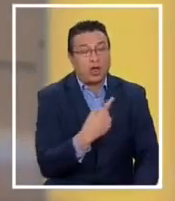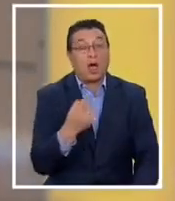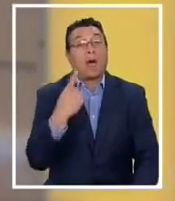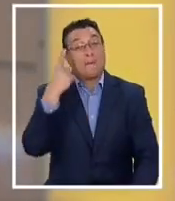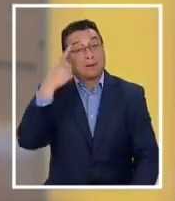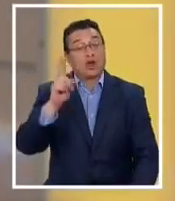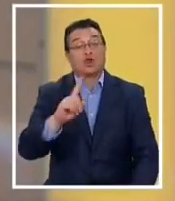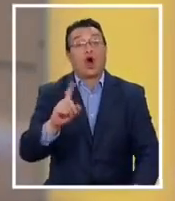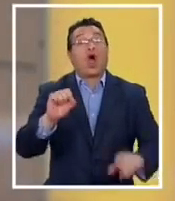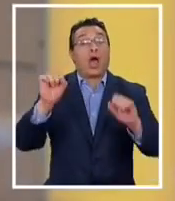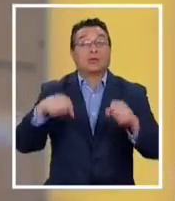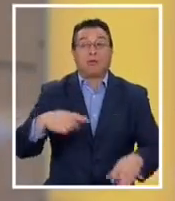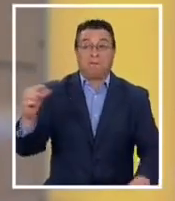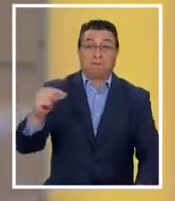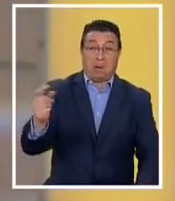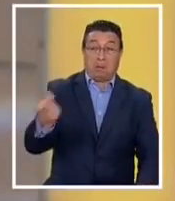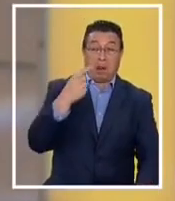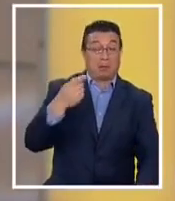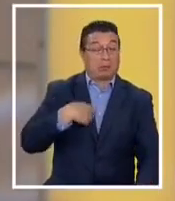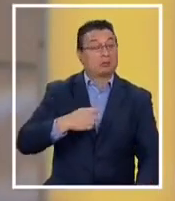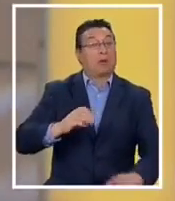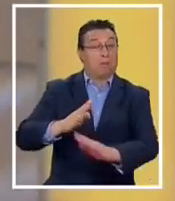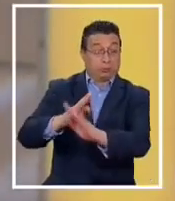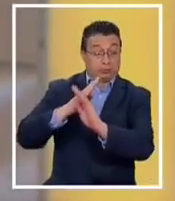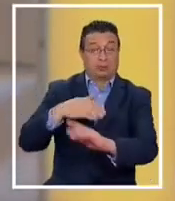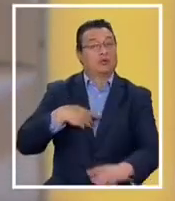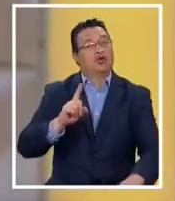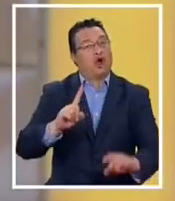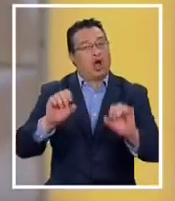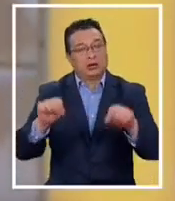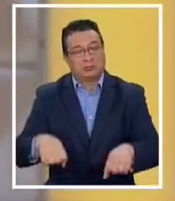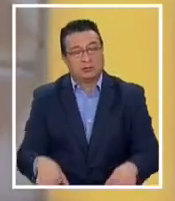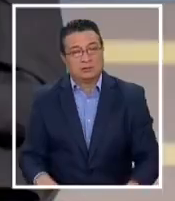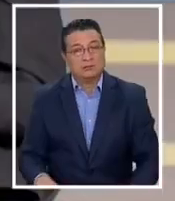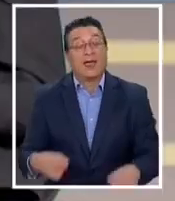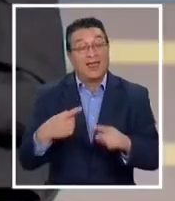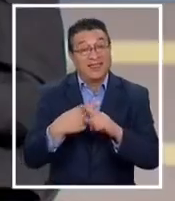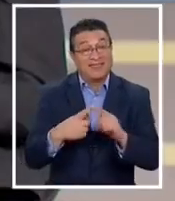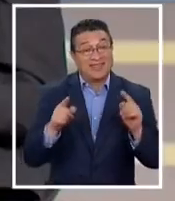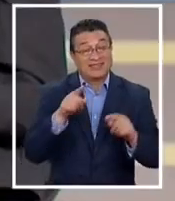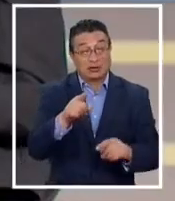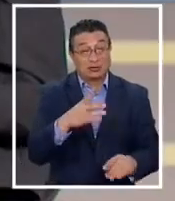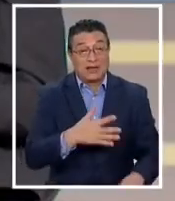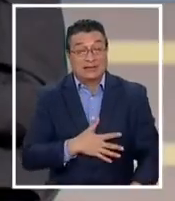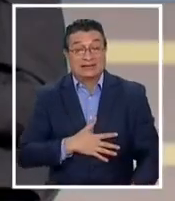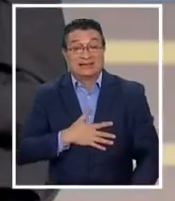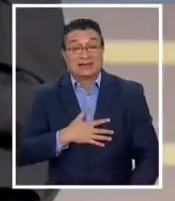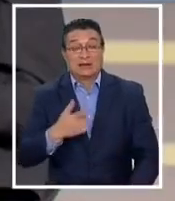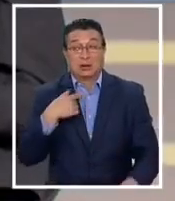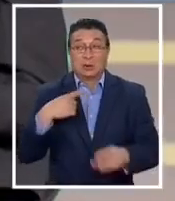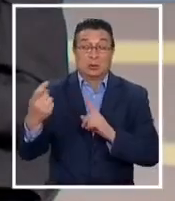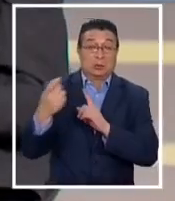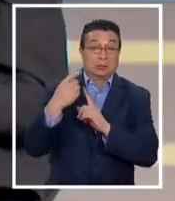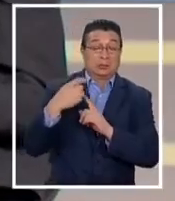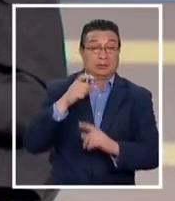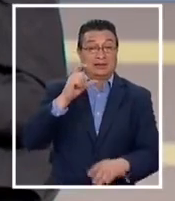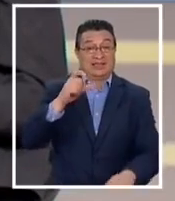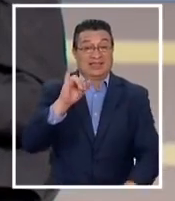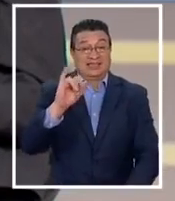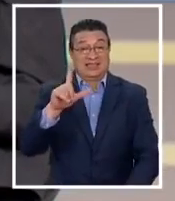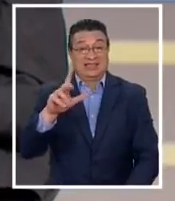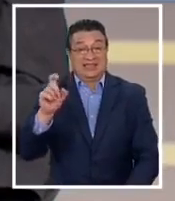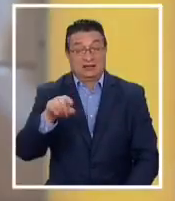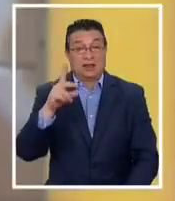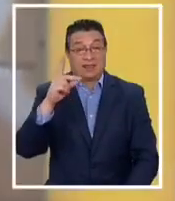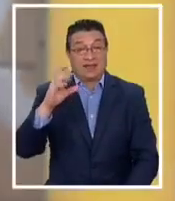aceptado de unos ninguna absolutamente nadie ni que nos vende absolutamente nadie la diferencia entre usted dice que se siente golpeado en el suelo el primer ágil es usted con la de